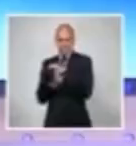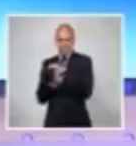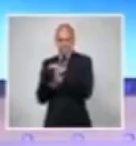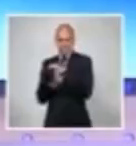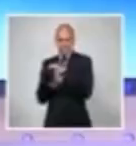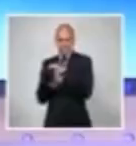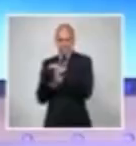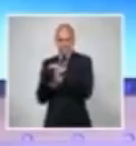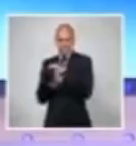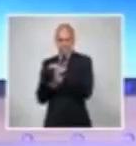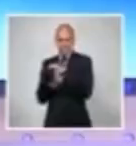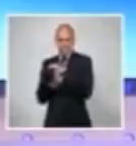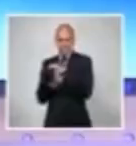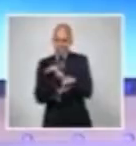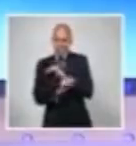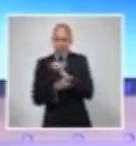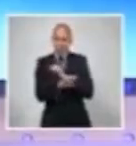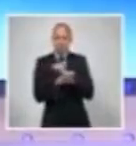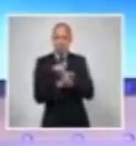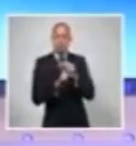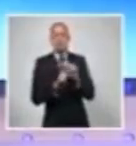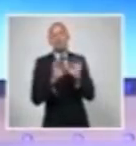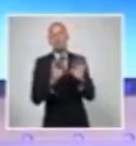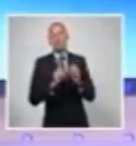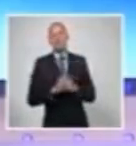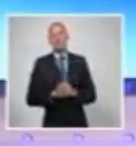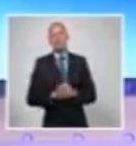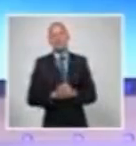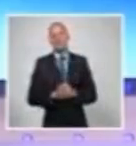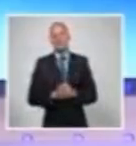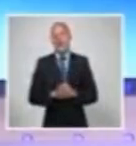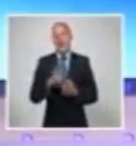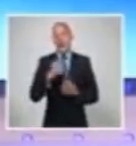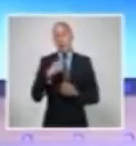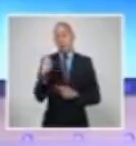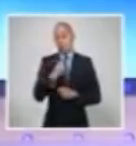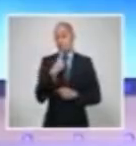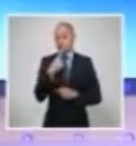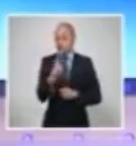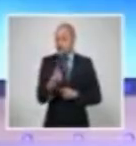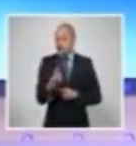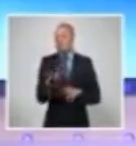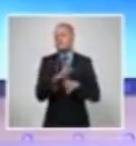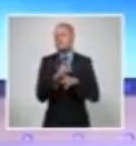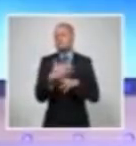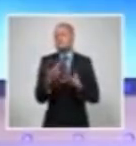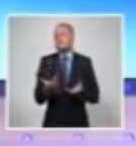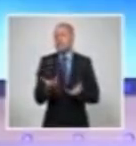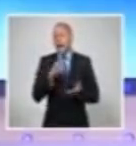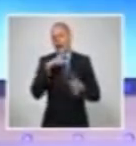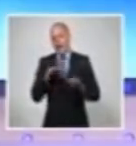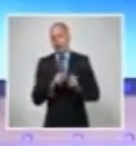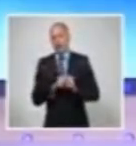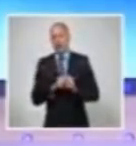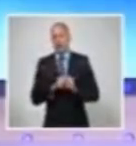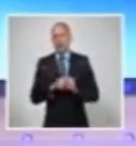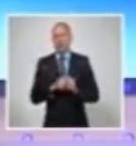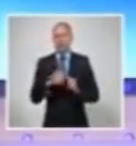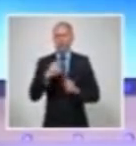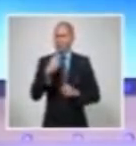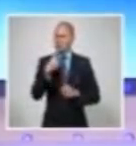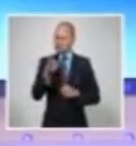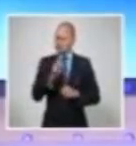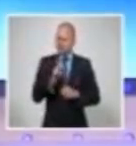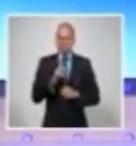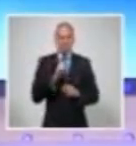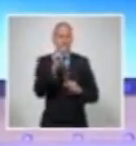querían vigilarte. Bueno, que te la pongan ahí. No hemos afirmado, repito, nosotros no hemos afirmado que todas las personas que acudieron